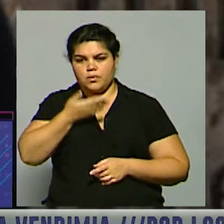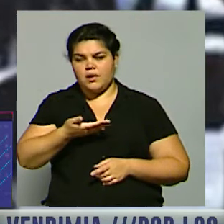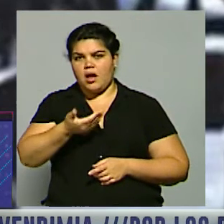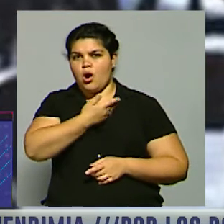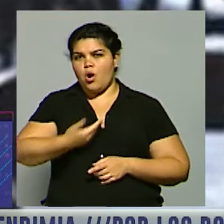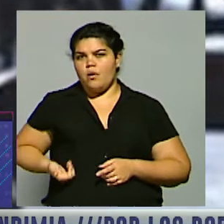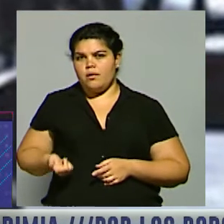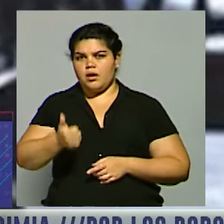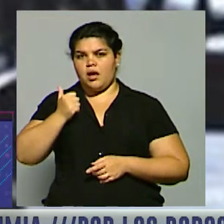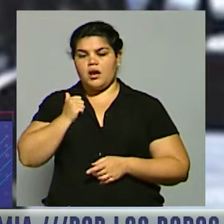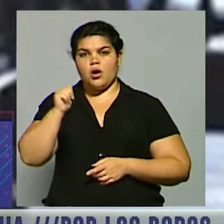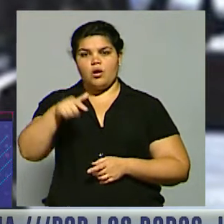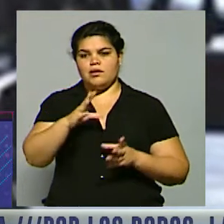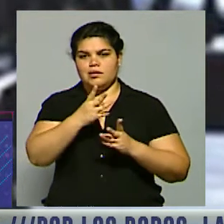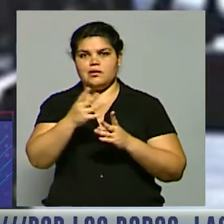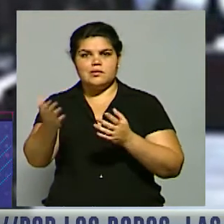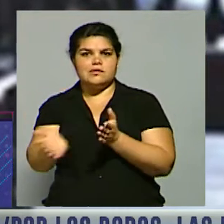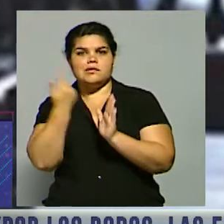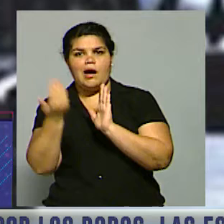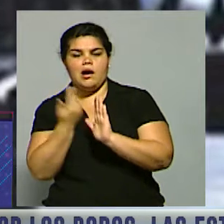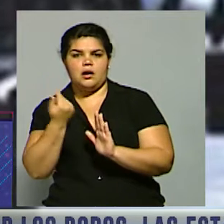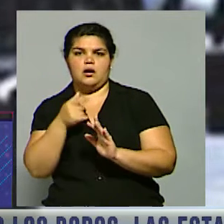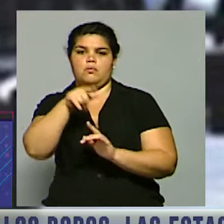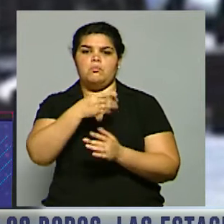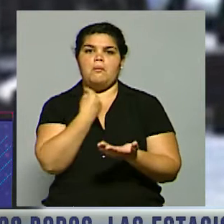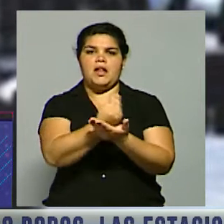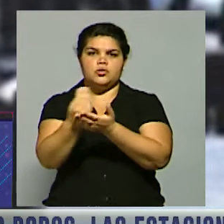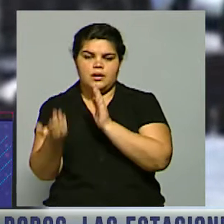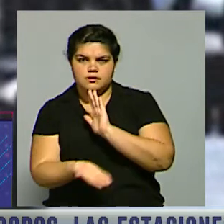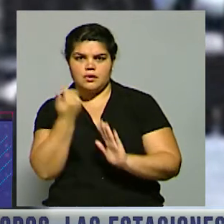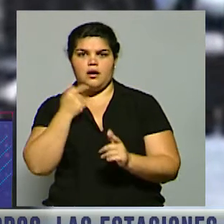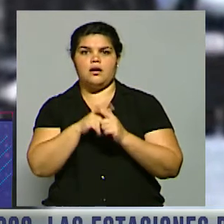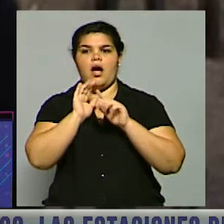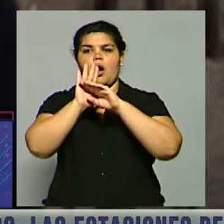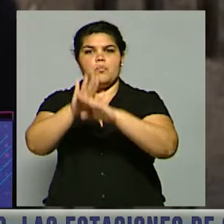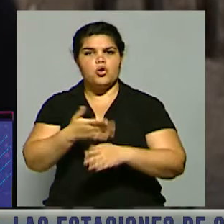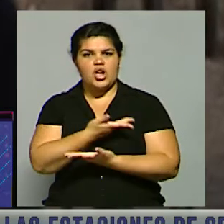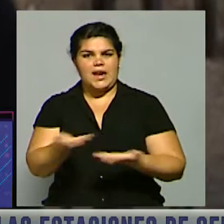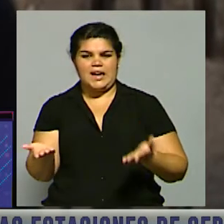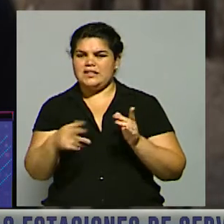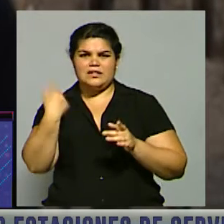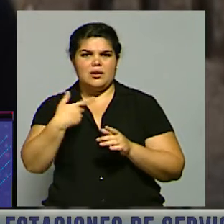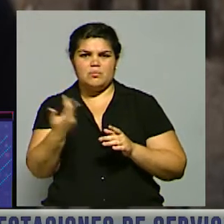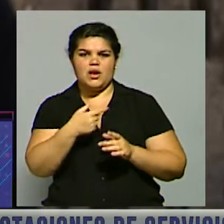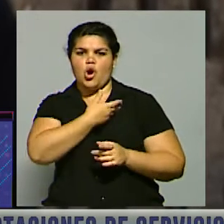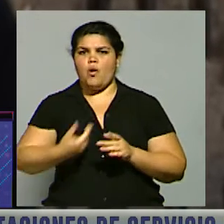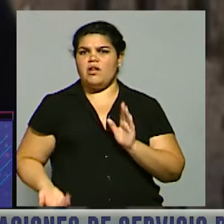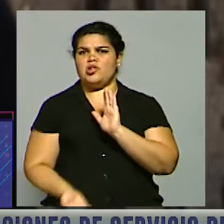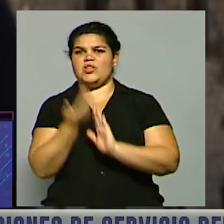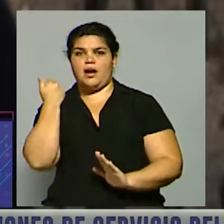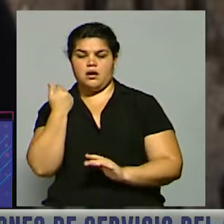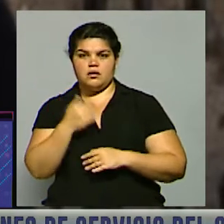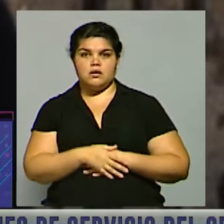ha quitado personal, ha quitado abogados, ha quitado el apoyo en general, y si bien